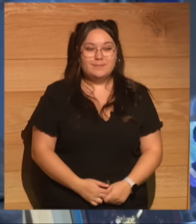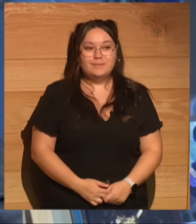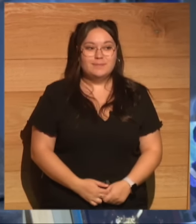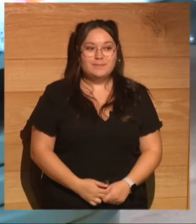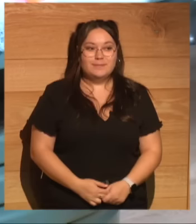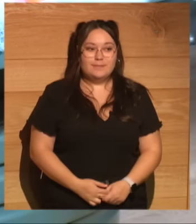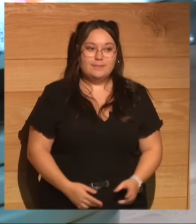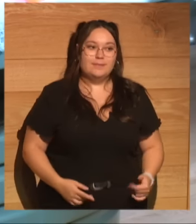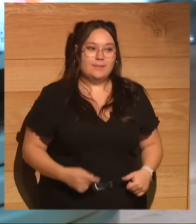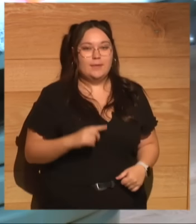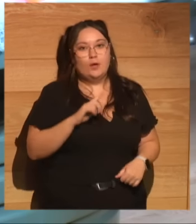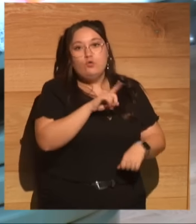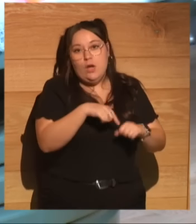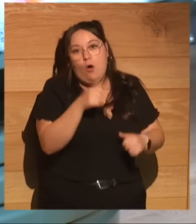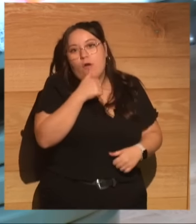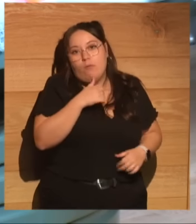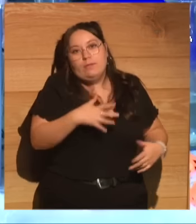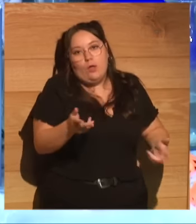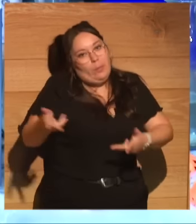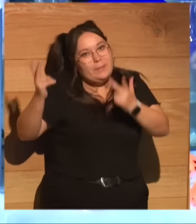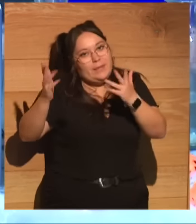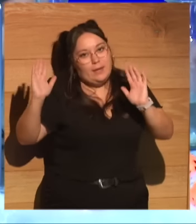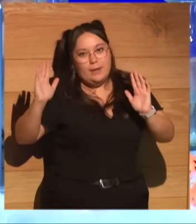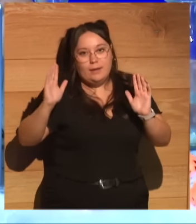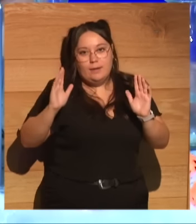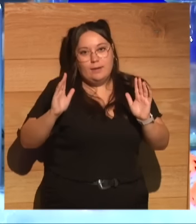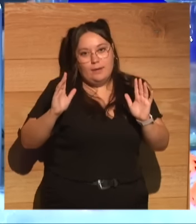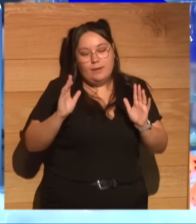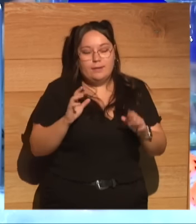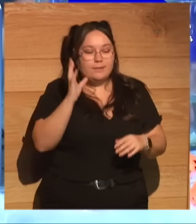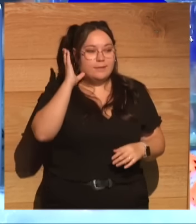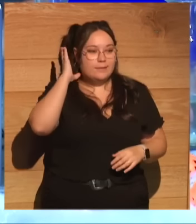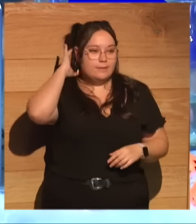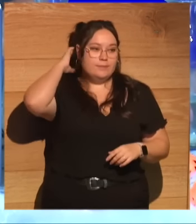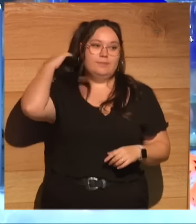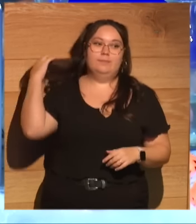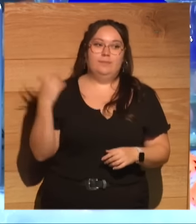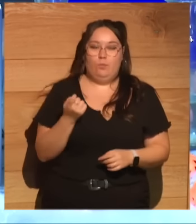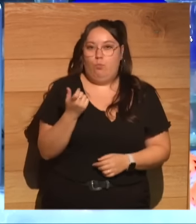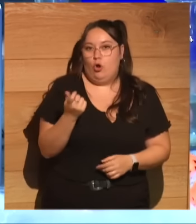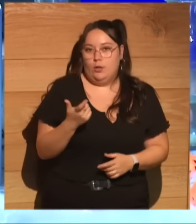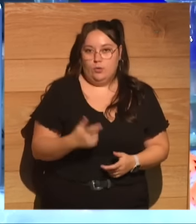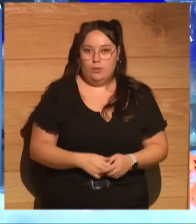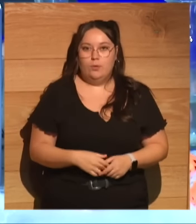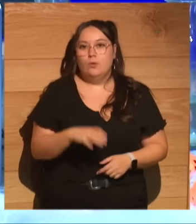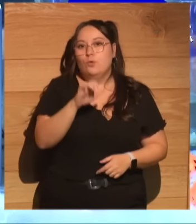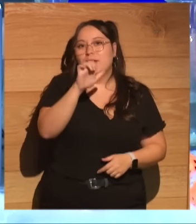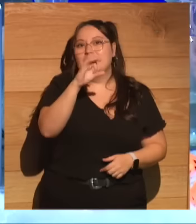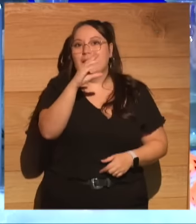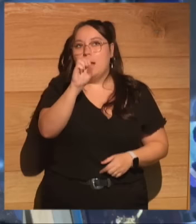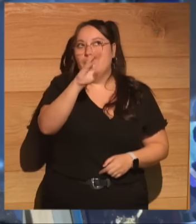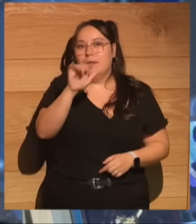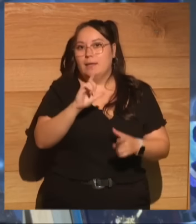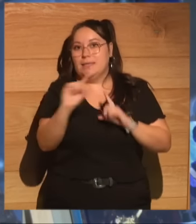ha aguantado más de una hora, ¿vale? Permitidle un poquito, un escape. Claro. O mejor dicho, un escape a Rodrigo.